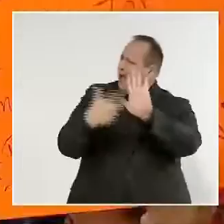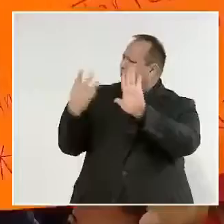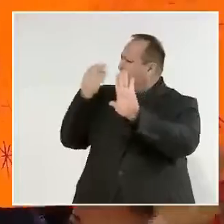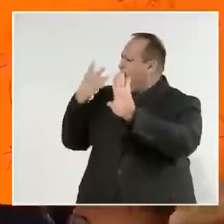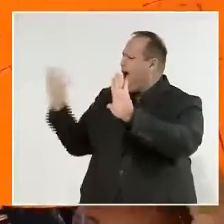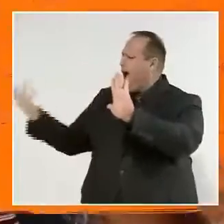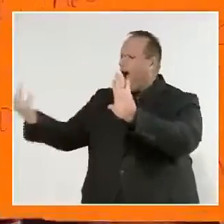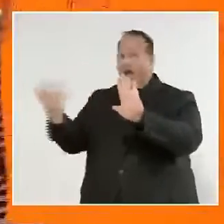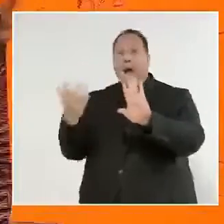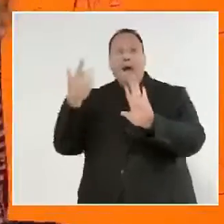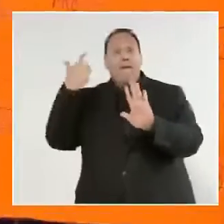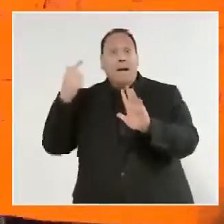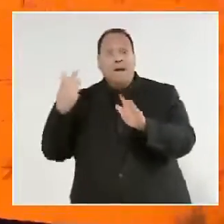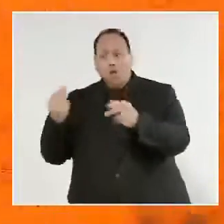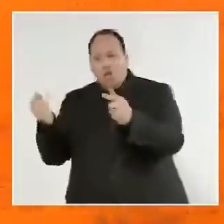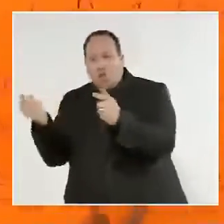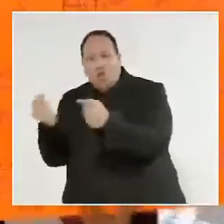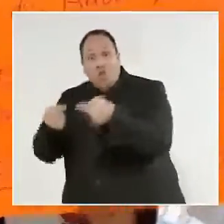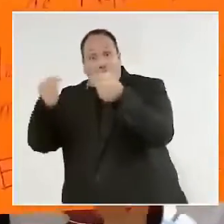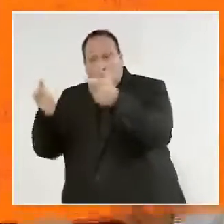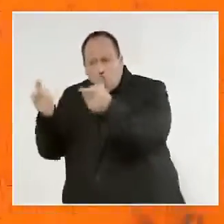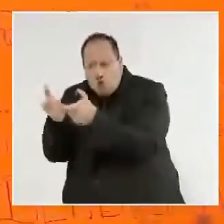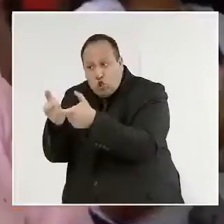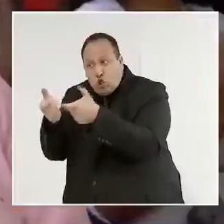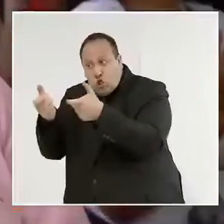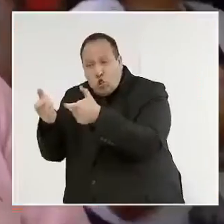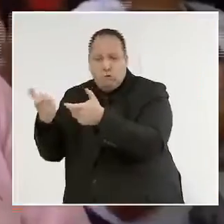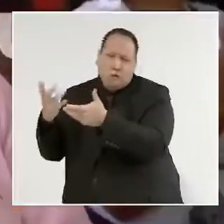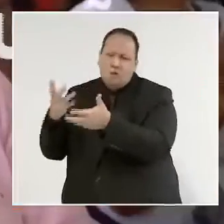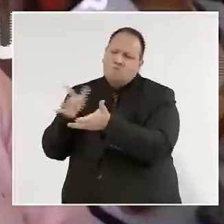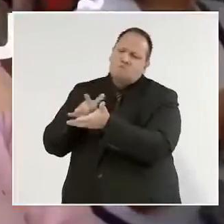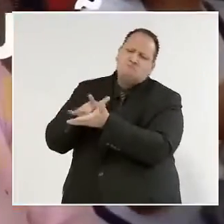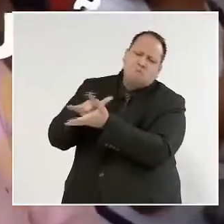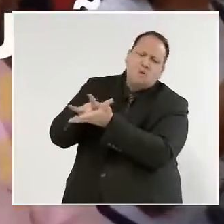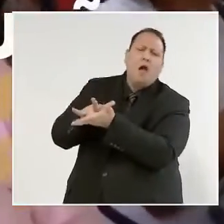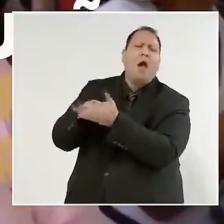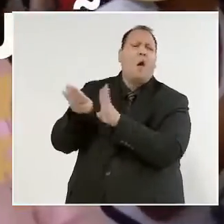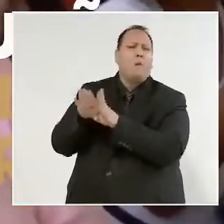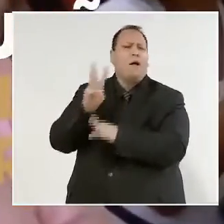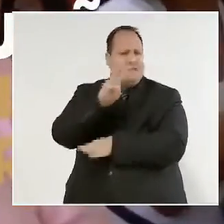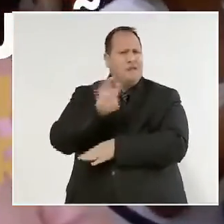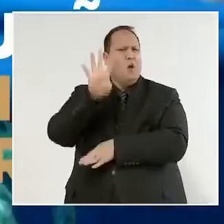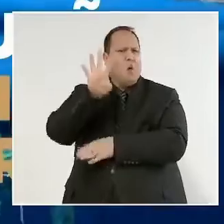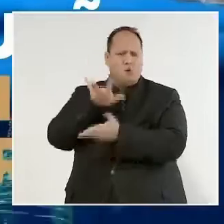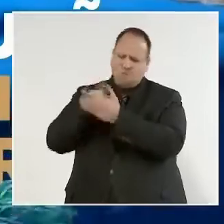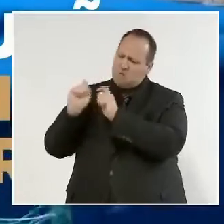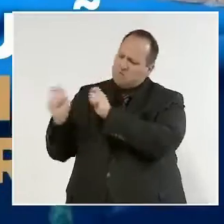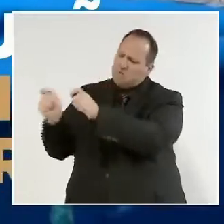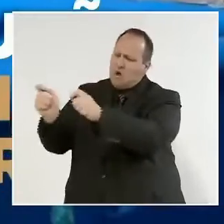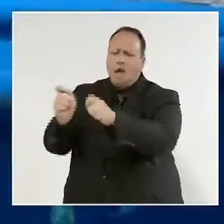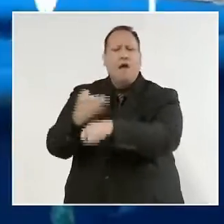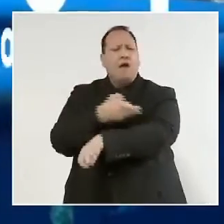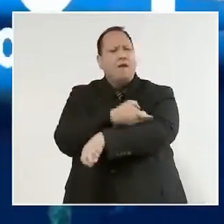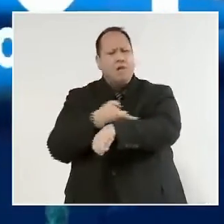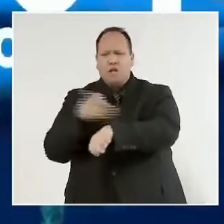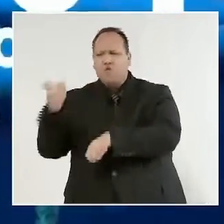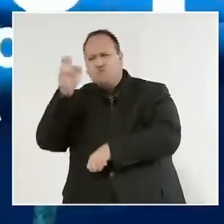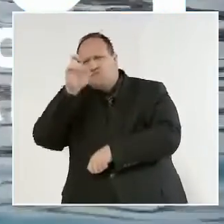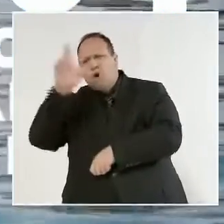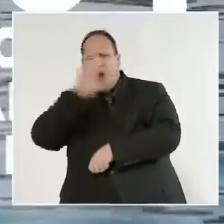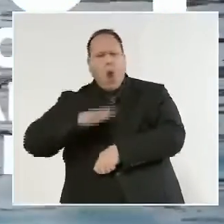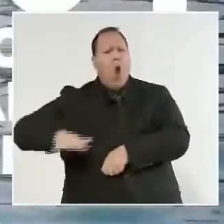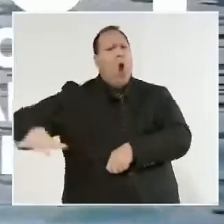el dinamismo de su gente. Para seguir fortaleciendo a las micro, pequeñas y medianas empresas,